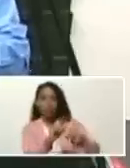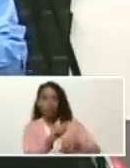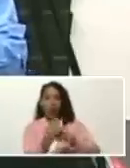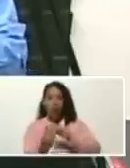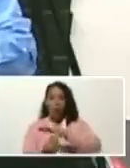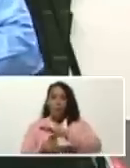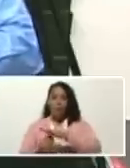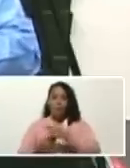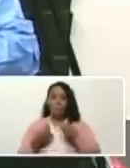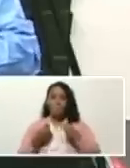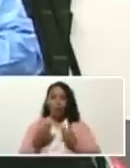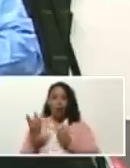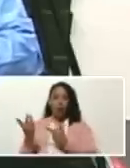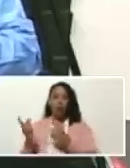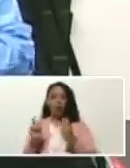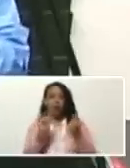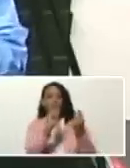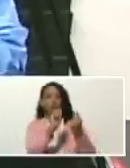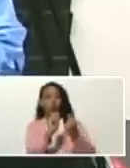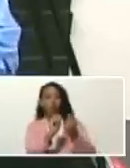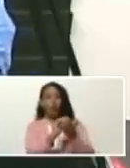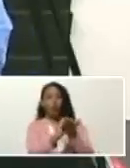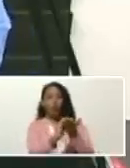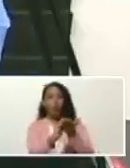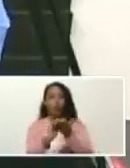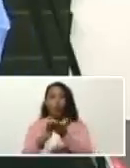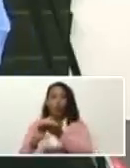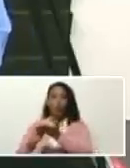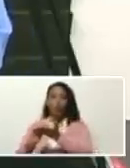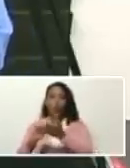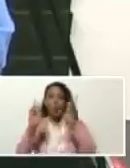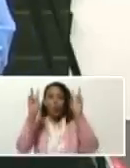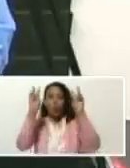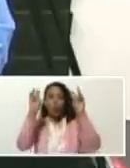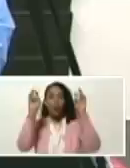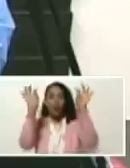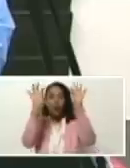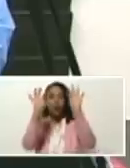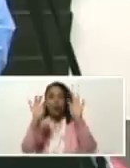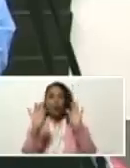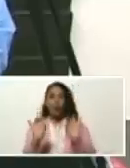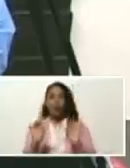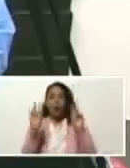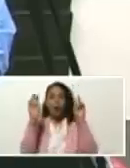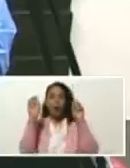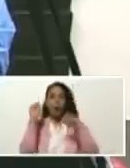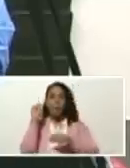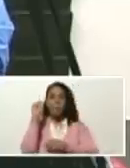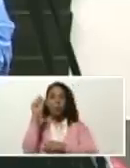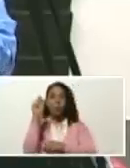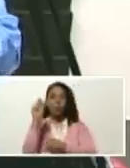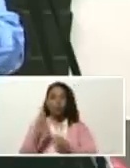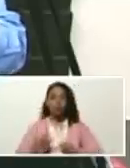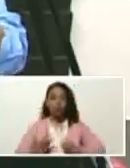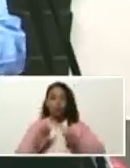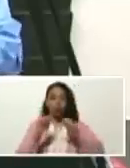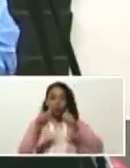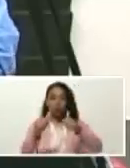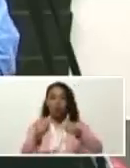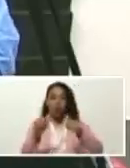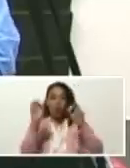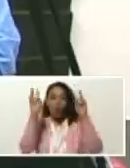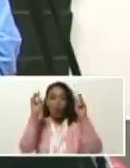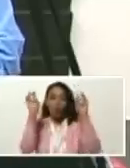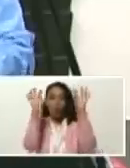para que estos diálogos se puedan retomar en un nuevo nivel en un nuevo punto un nuevo